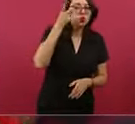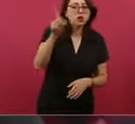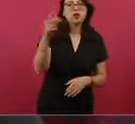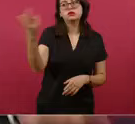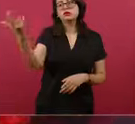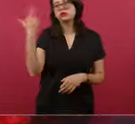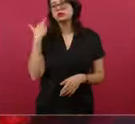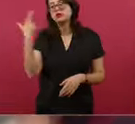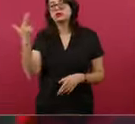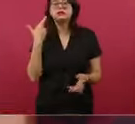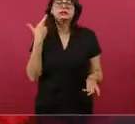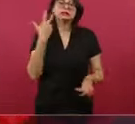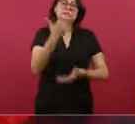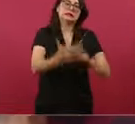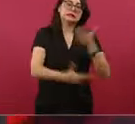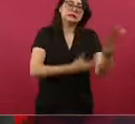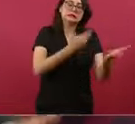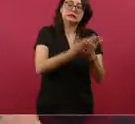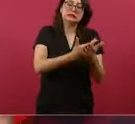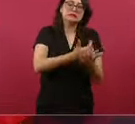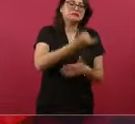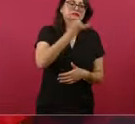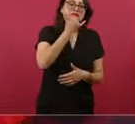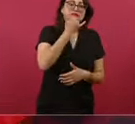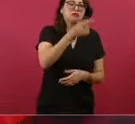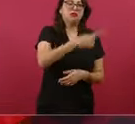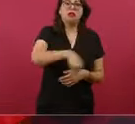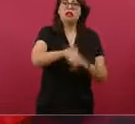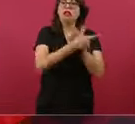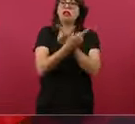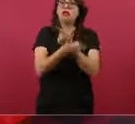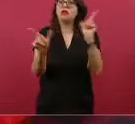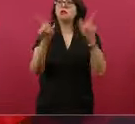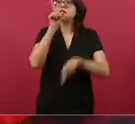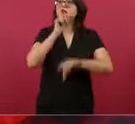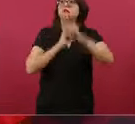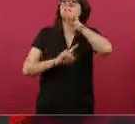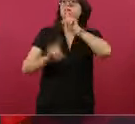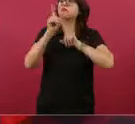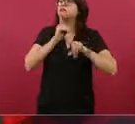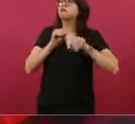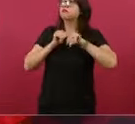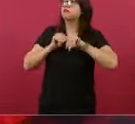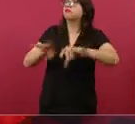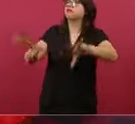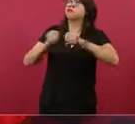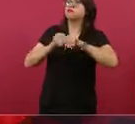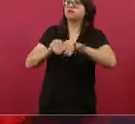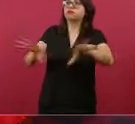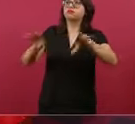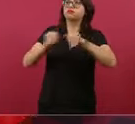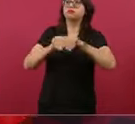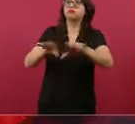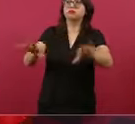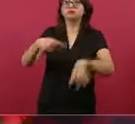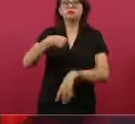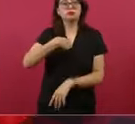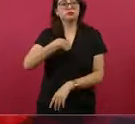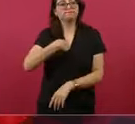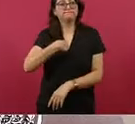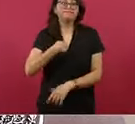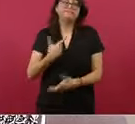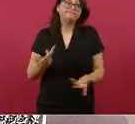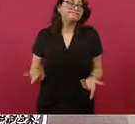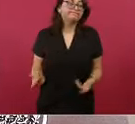pero estoy haciendo mi trabajo y es en beneficio de todos,